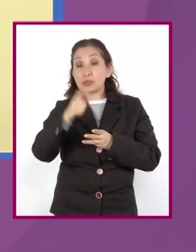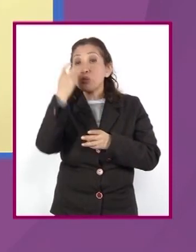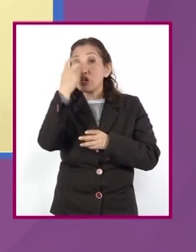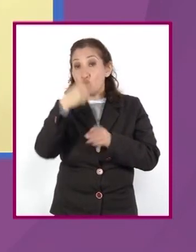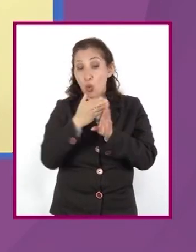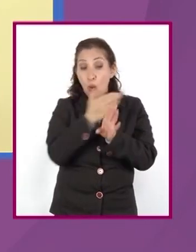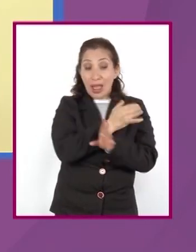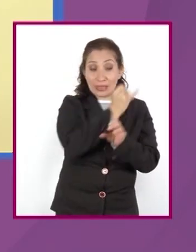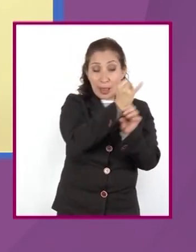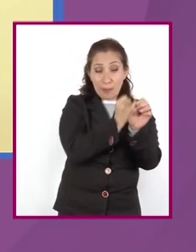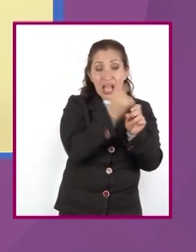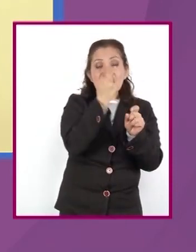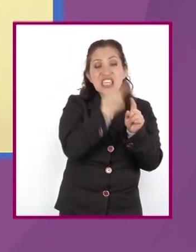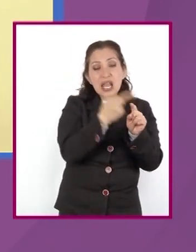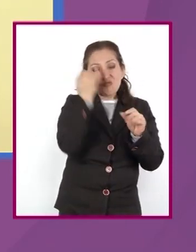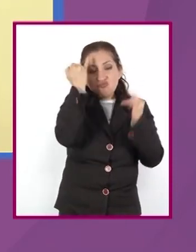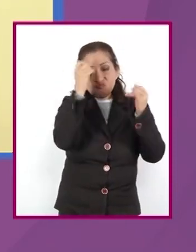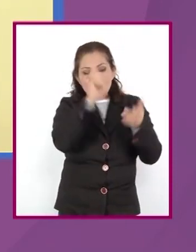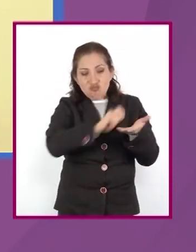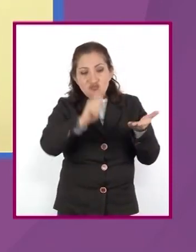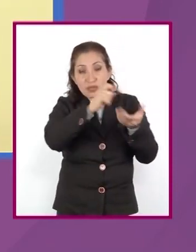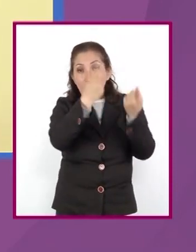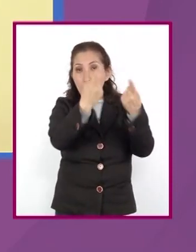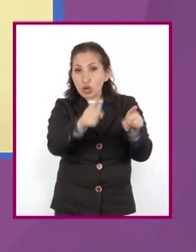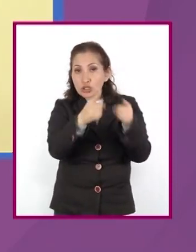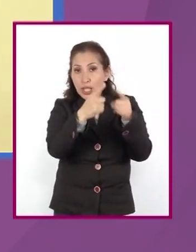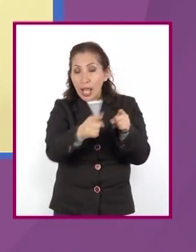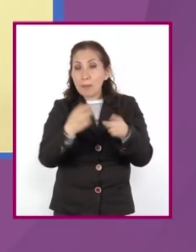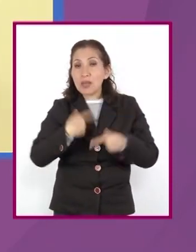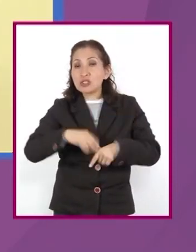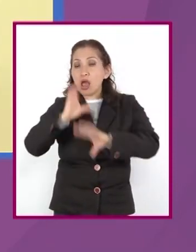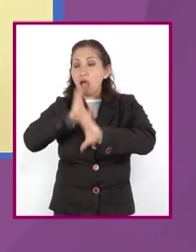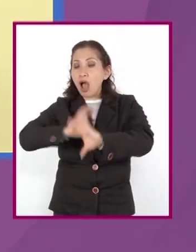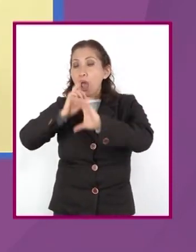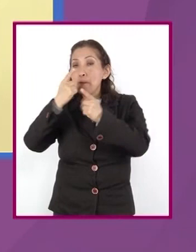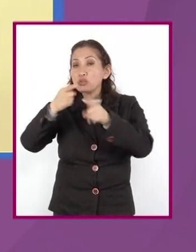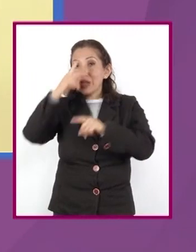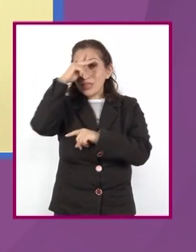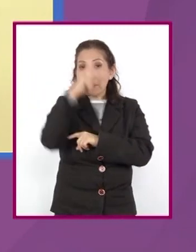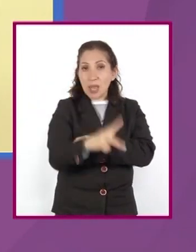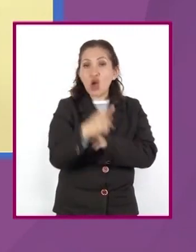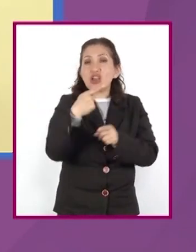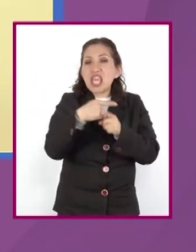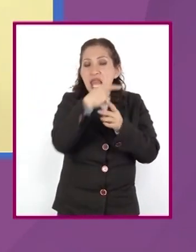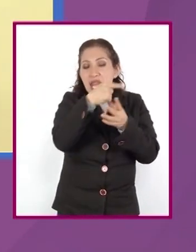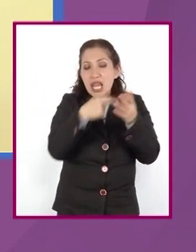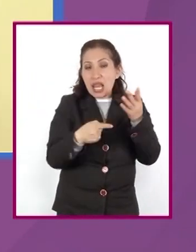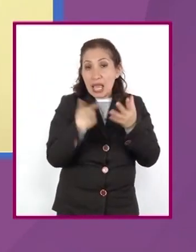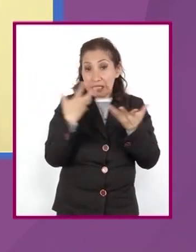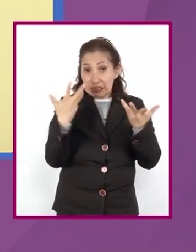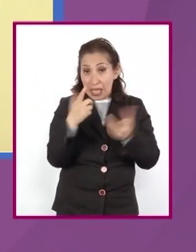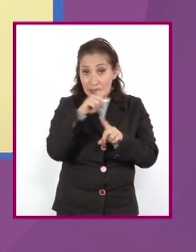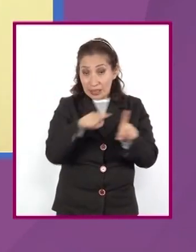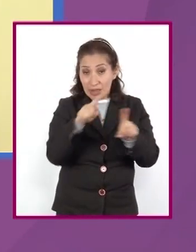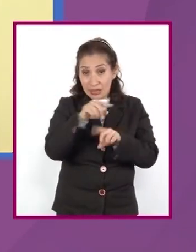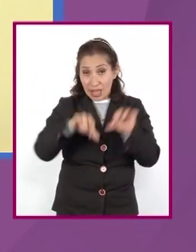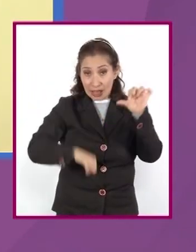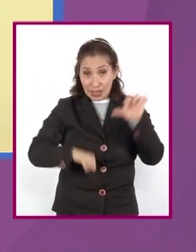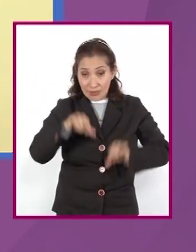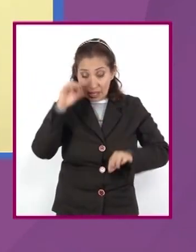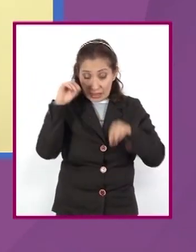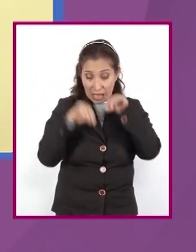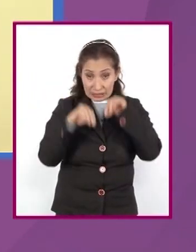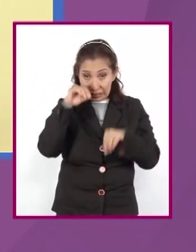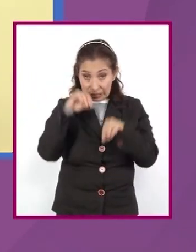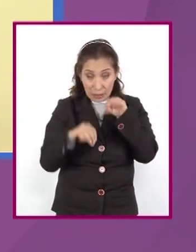investigó acerca de los autores, compositores e intérpretes de la música mexicana. Se realizaron diversas acciones,